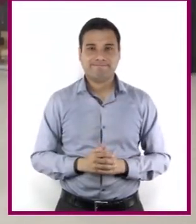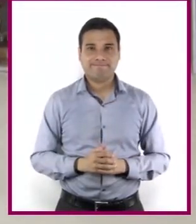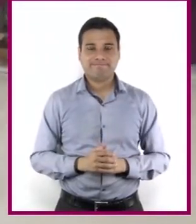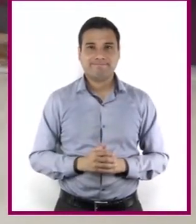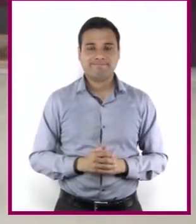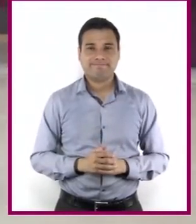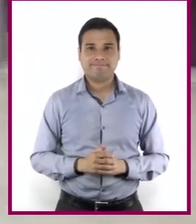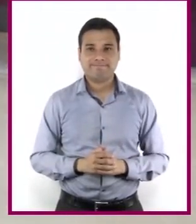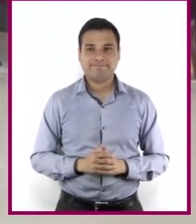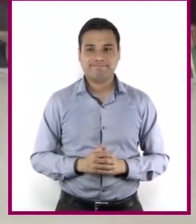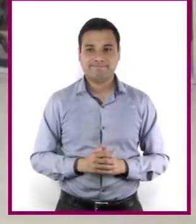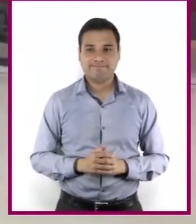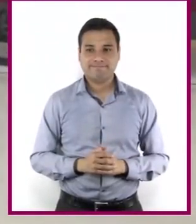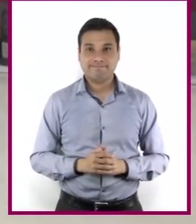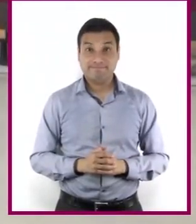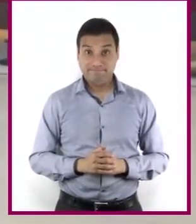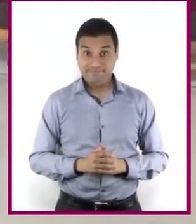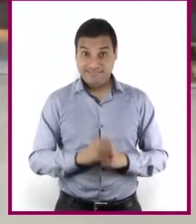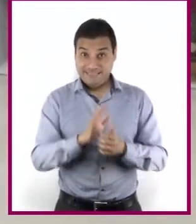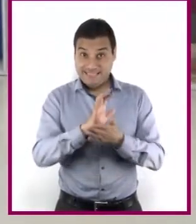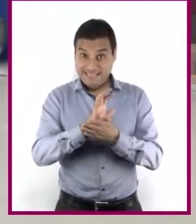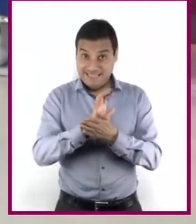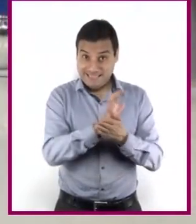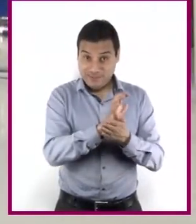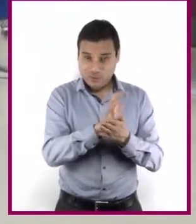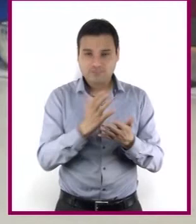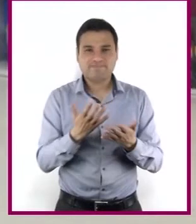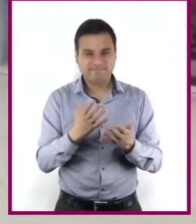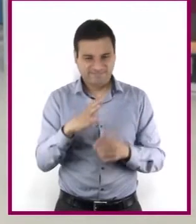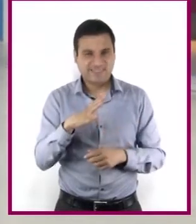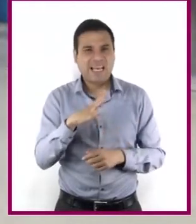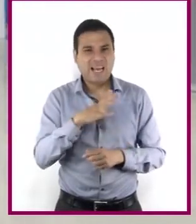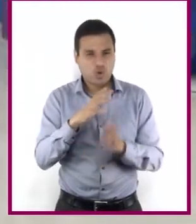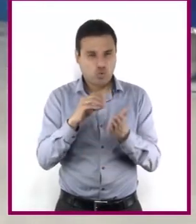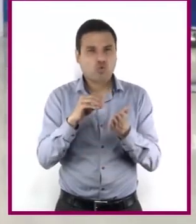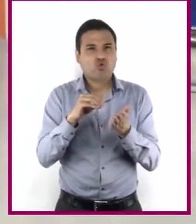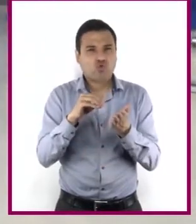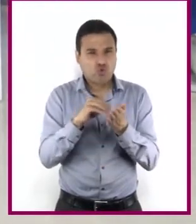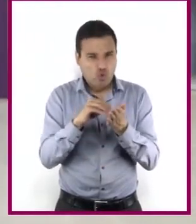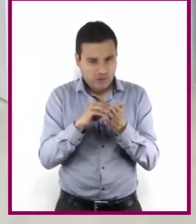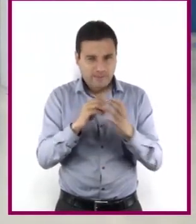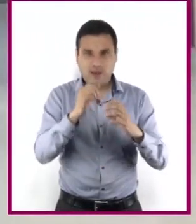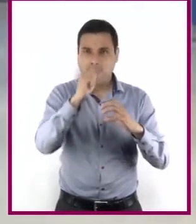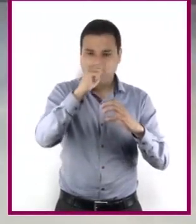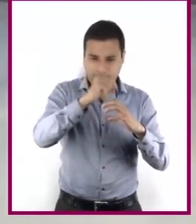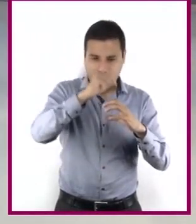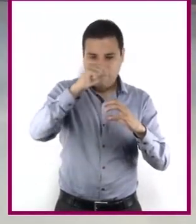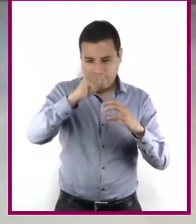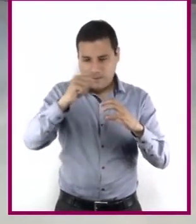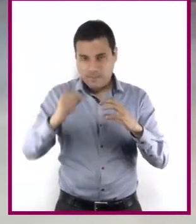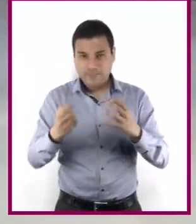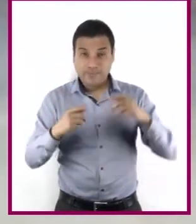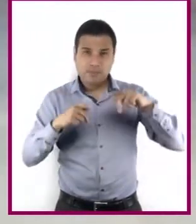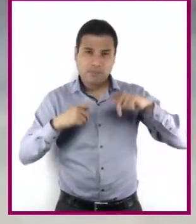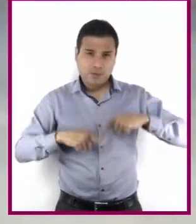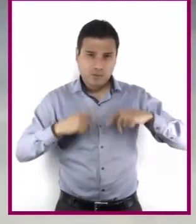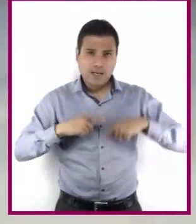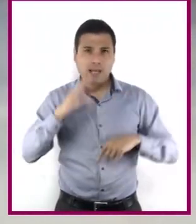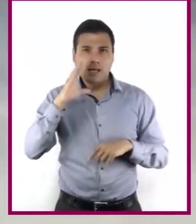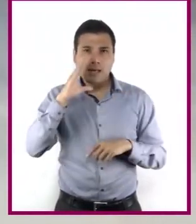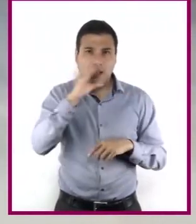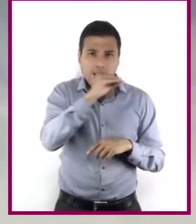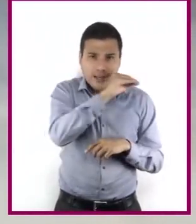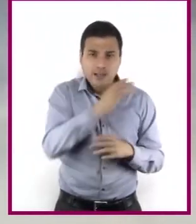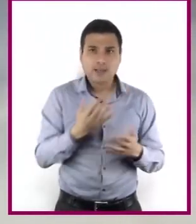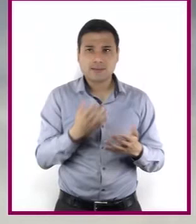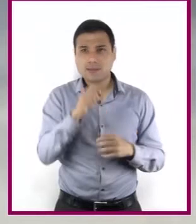La discriminación es un fenómeno que persiste en todo el mundo y no solo en contra de la población de color, sino